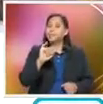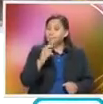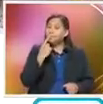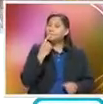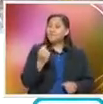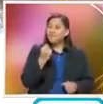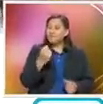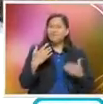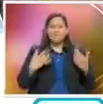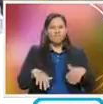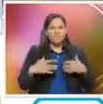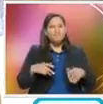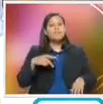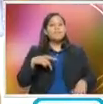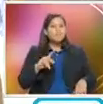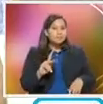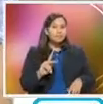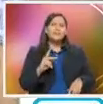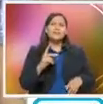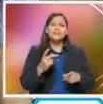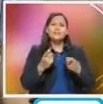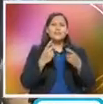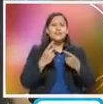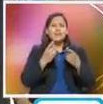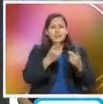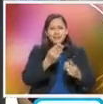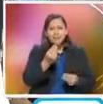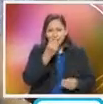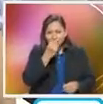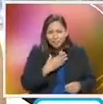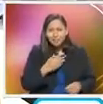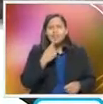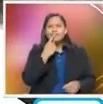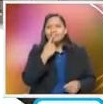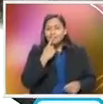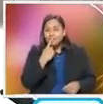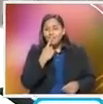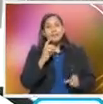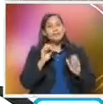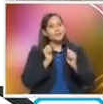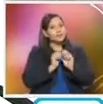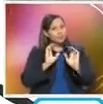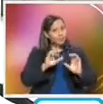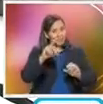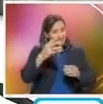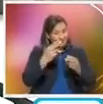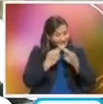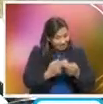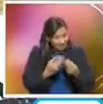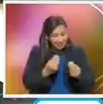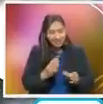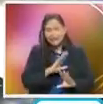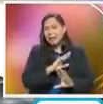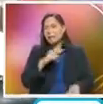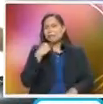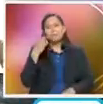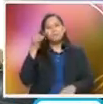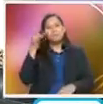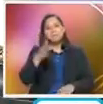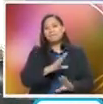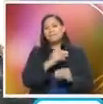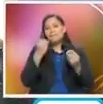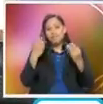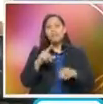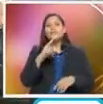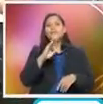fuerte, sí, pero da muchísimo aroma, mucho sabor. Con cuidado porque si se pasan, ya le van en toda la torre porque